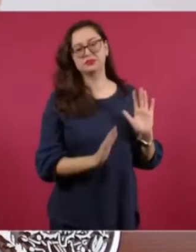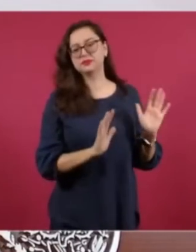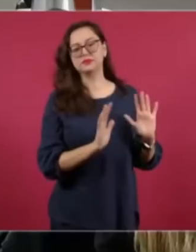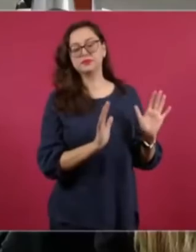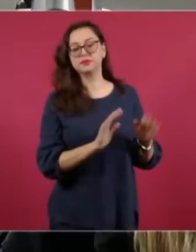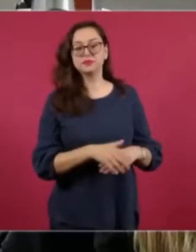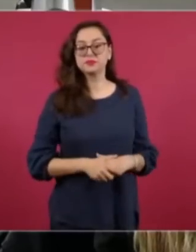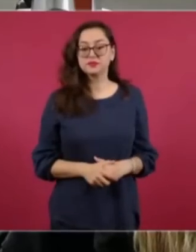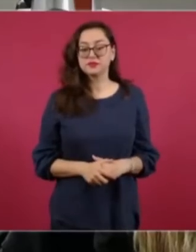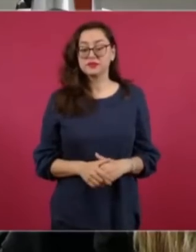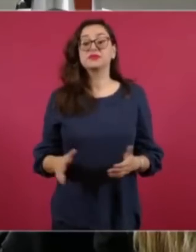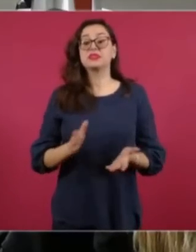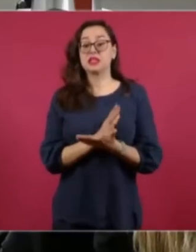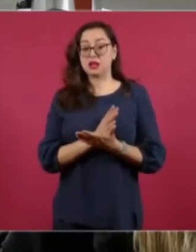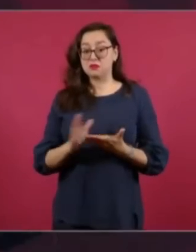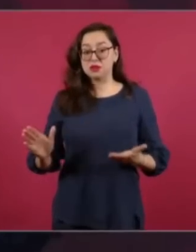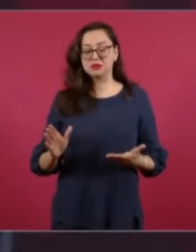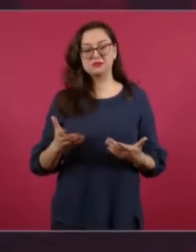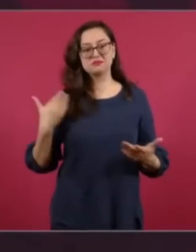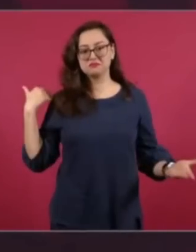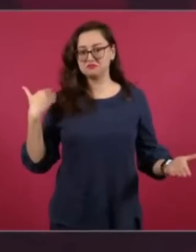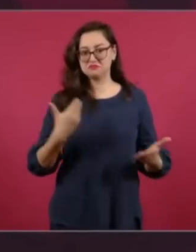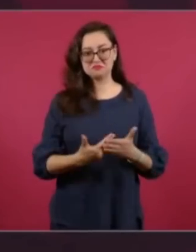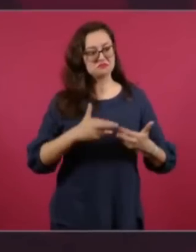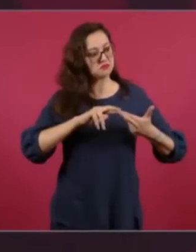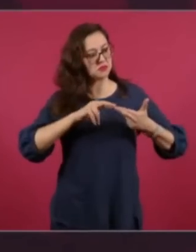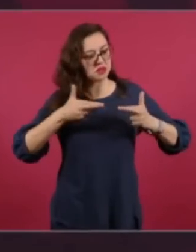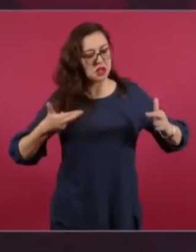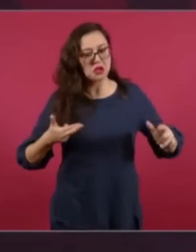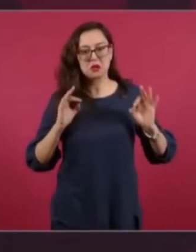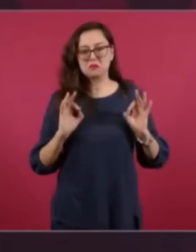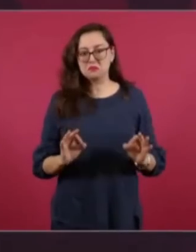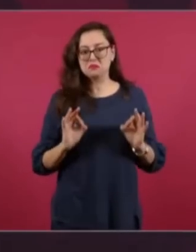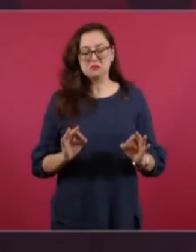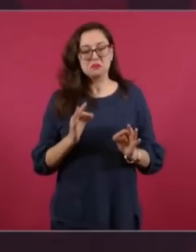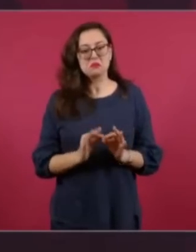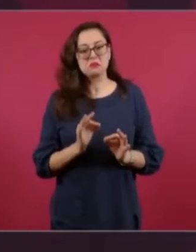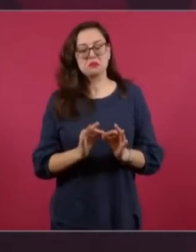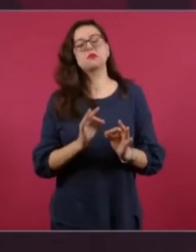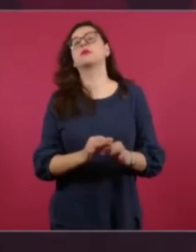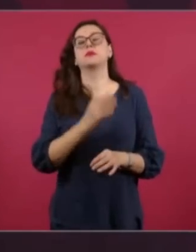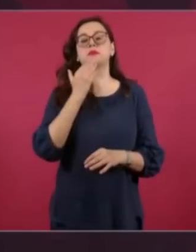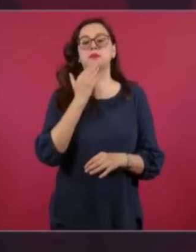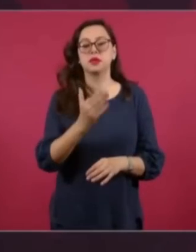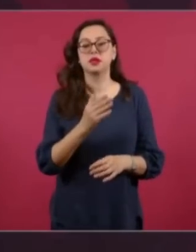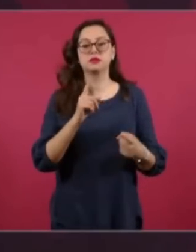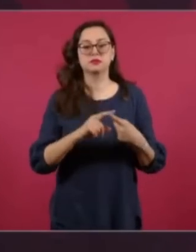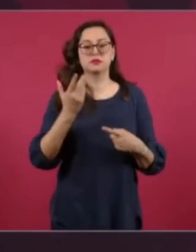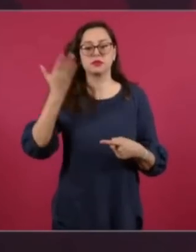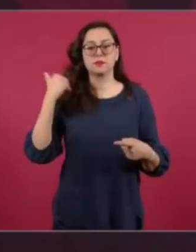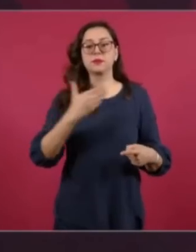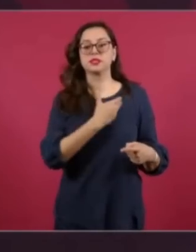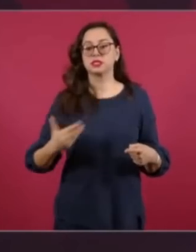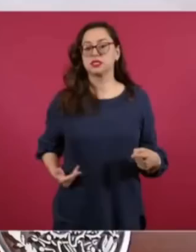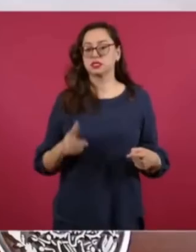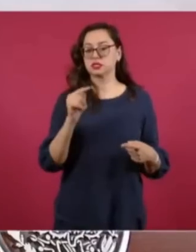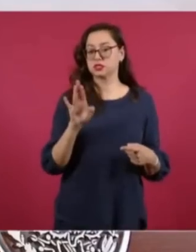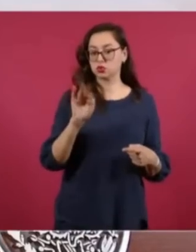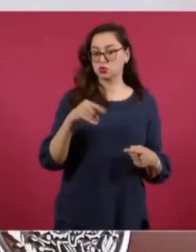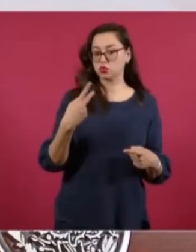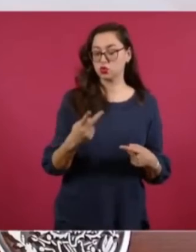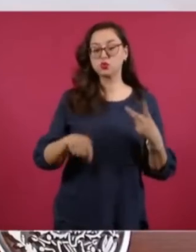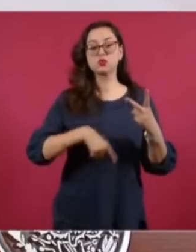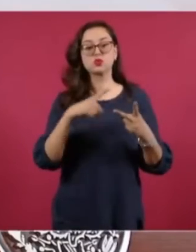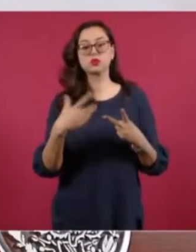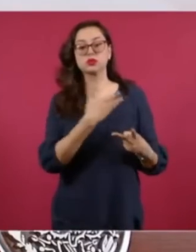Además, hemos llevado muy buena relación, tanto con el gobierno del presidente Trump como con el